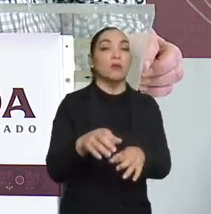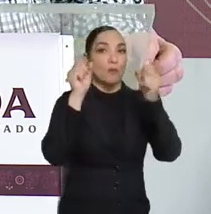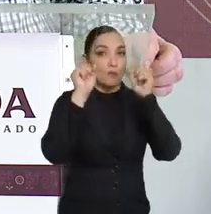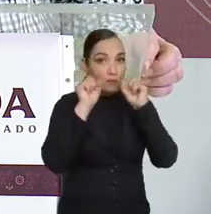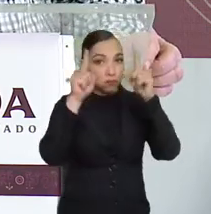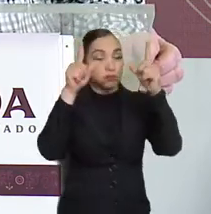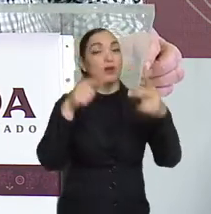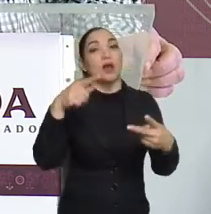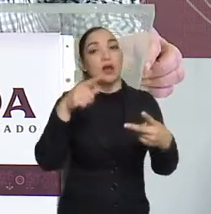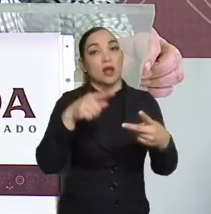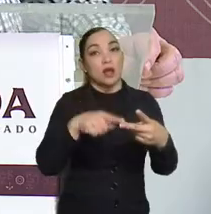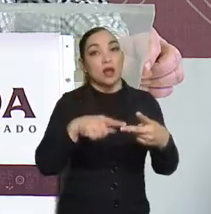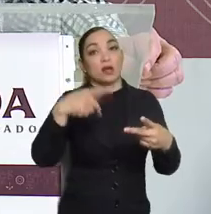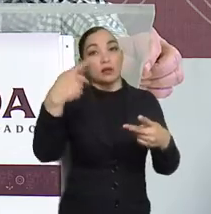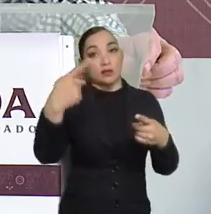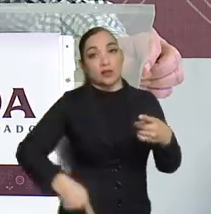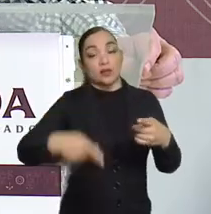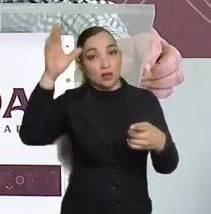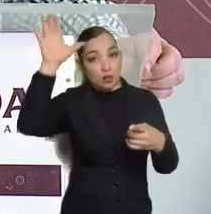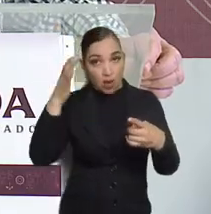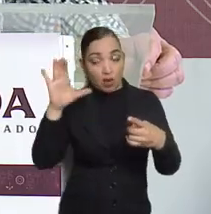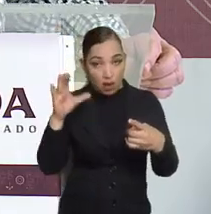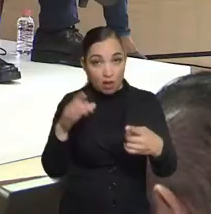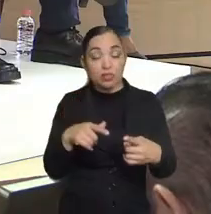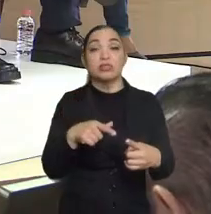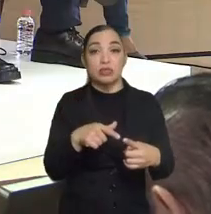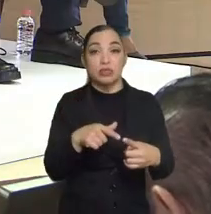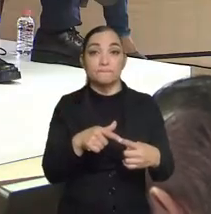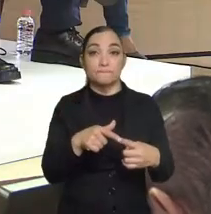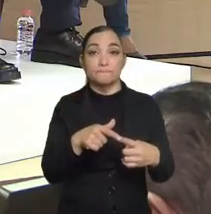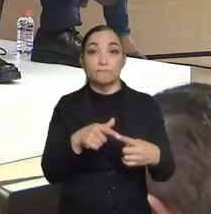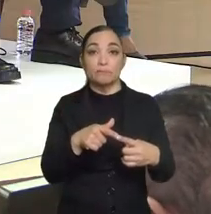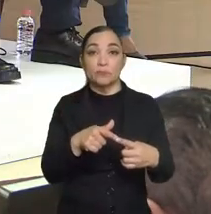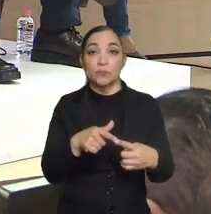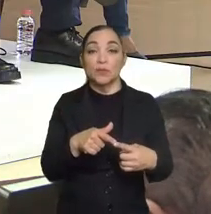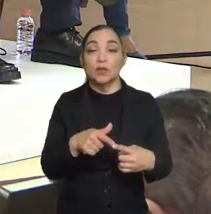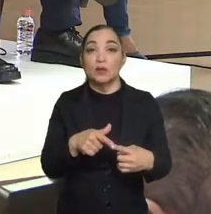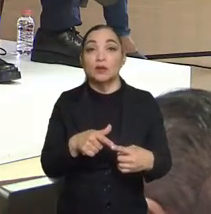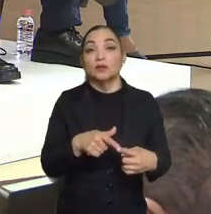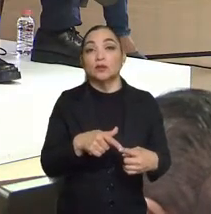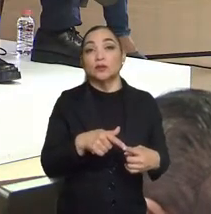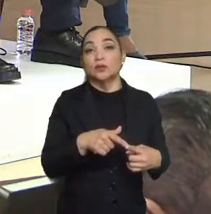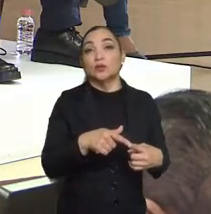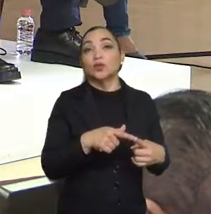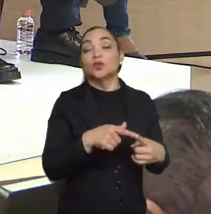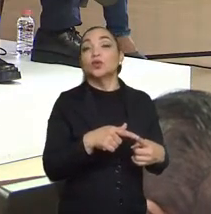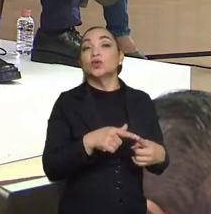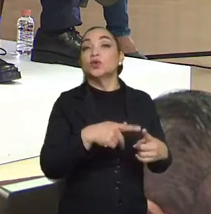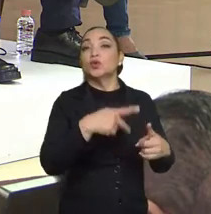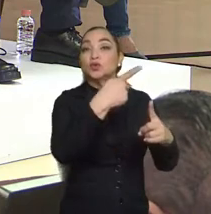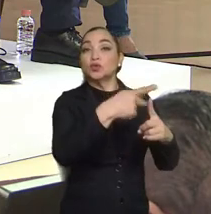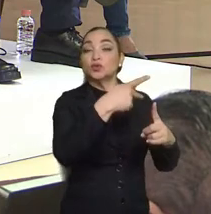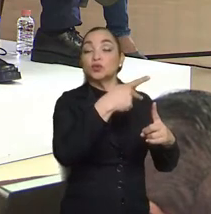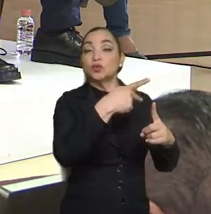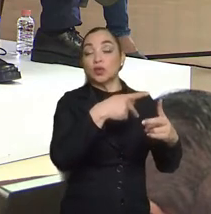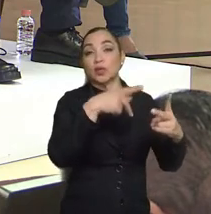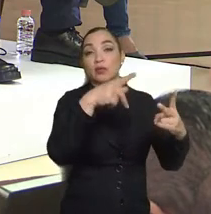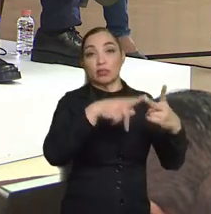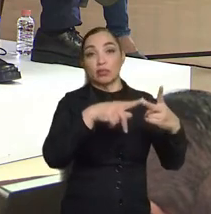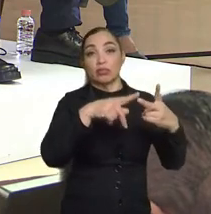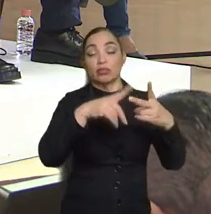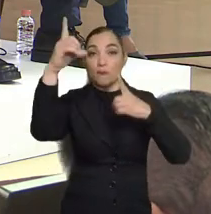Culiacán. ¿Sí es de Culiacán, Beatriz? Sí. Estuvo su mamá en el deporte, las